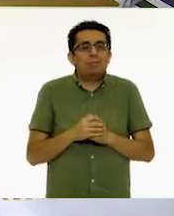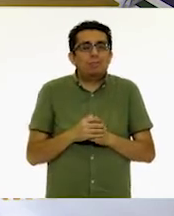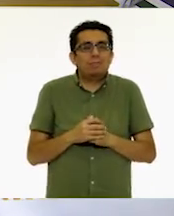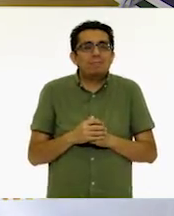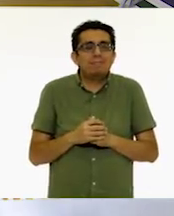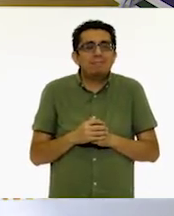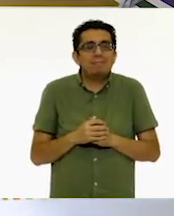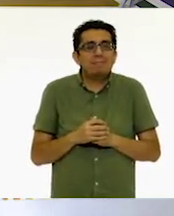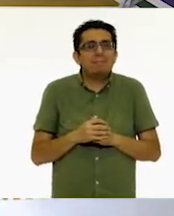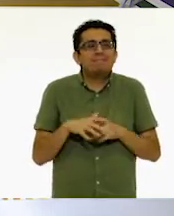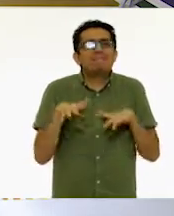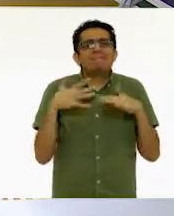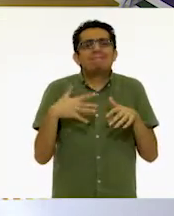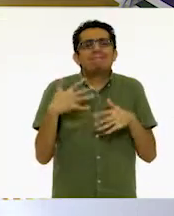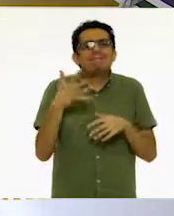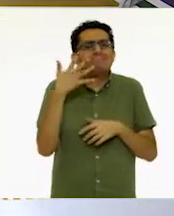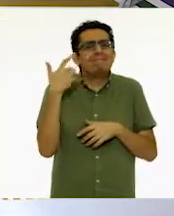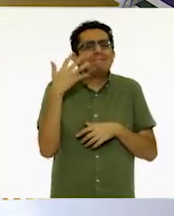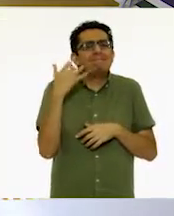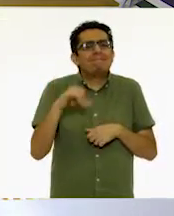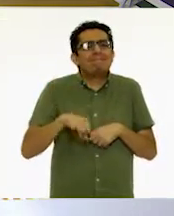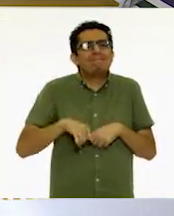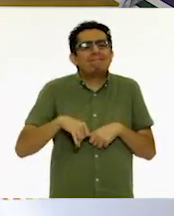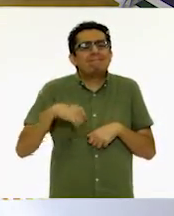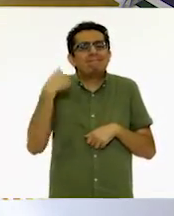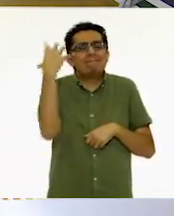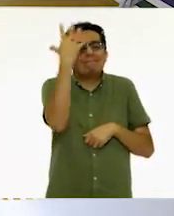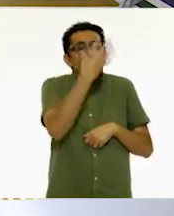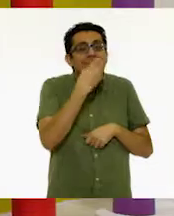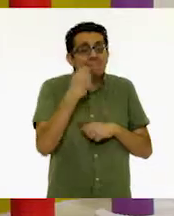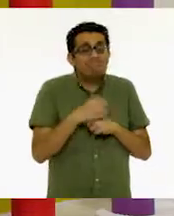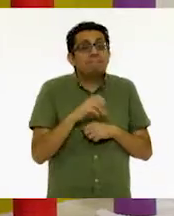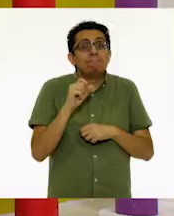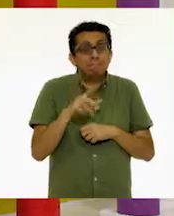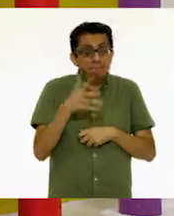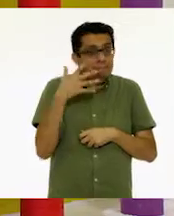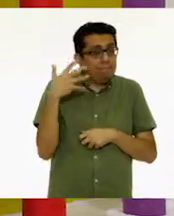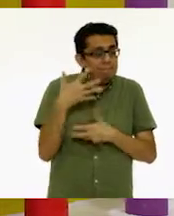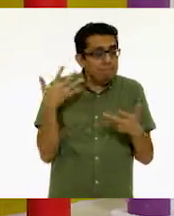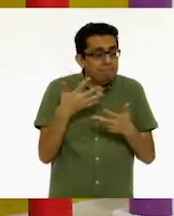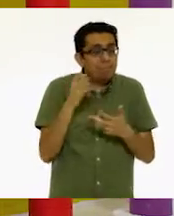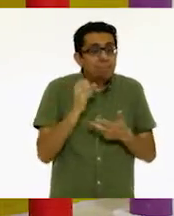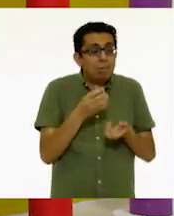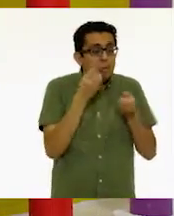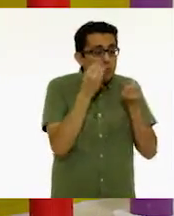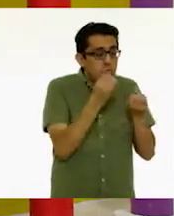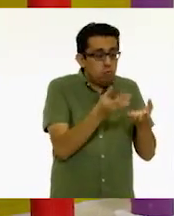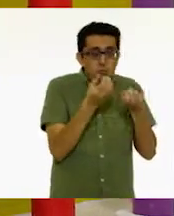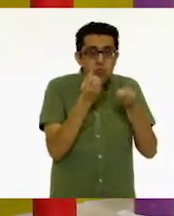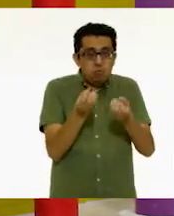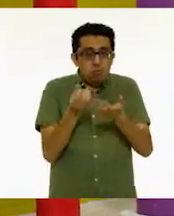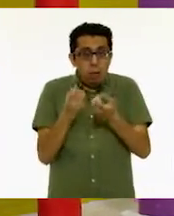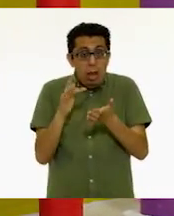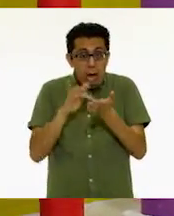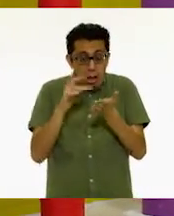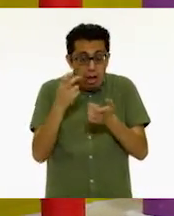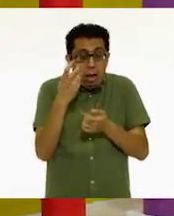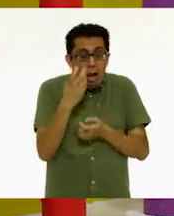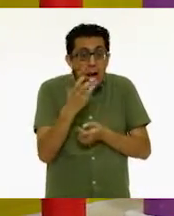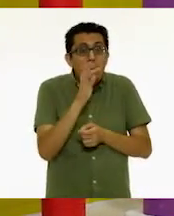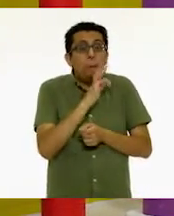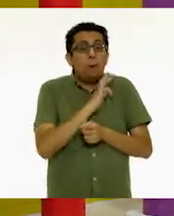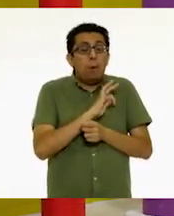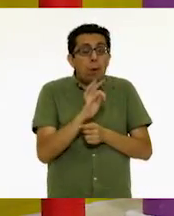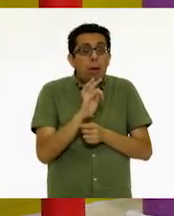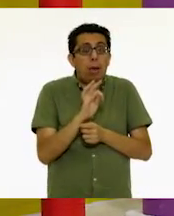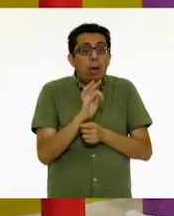Sí, gato, qué bonita e interesante es. Y lo que hizo Gato fue que repartió bloques y gracias a eso pudimos ver